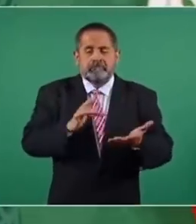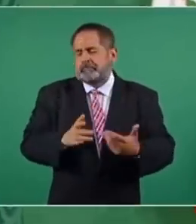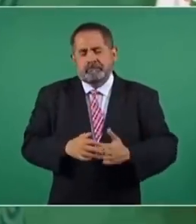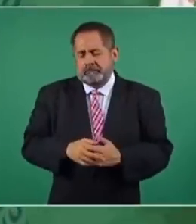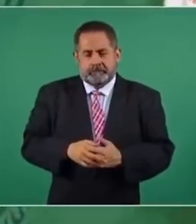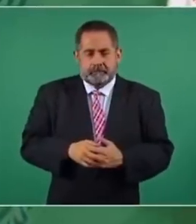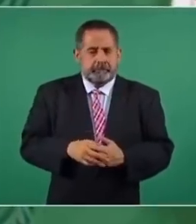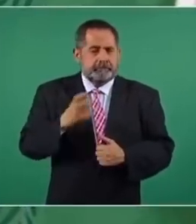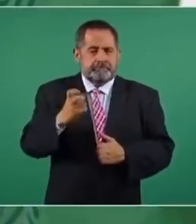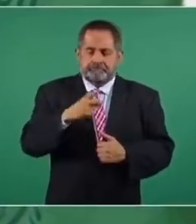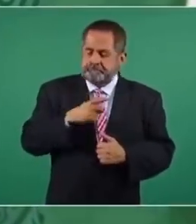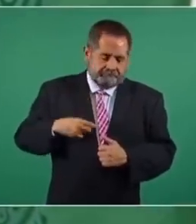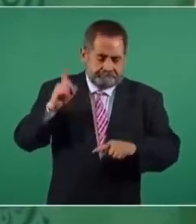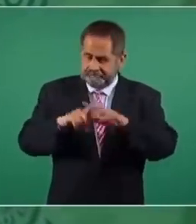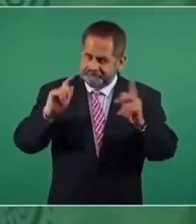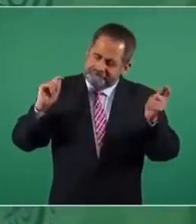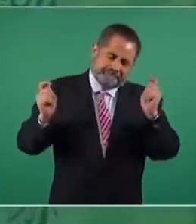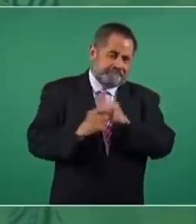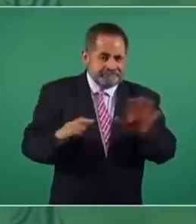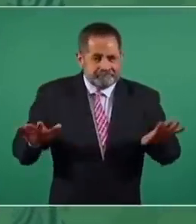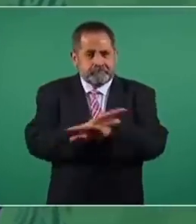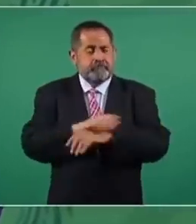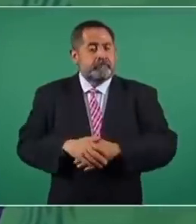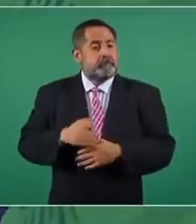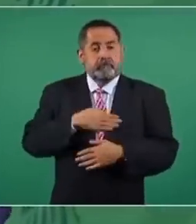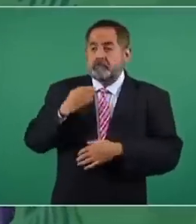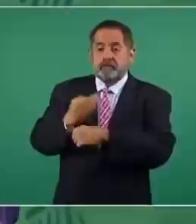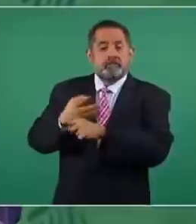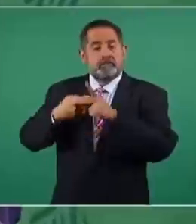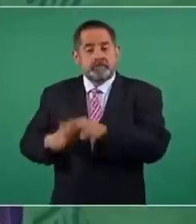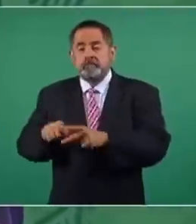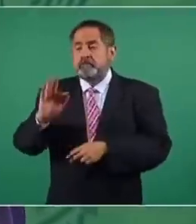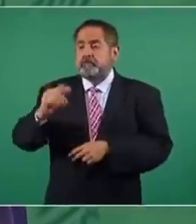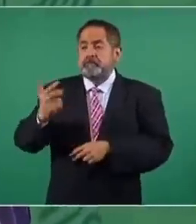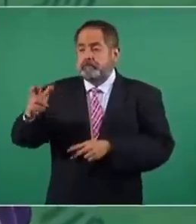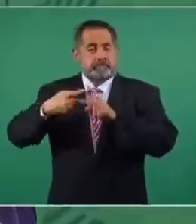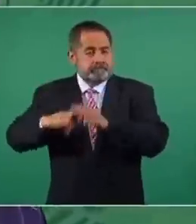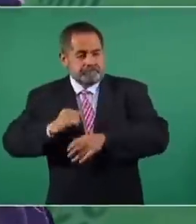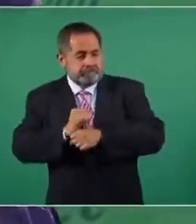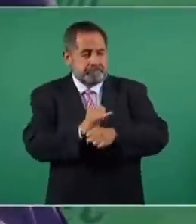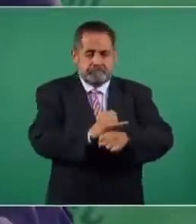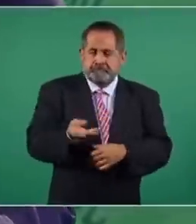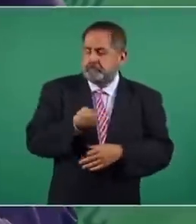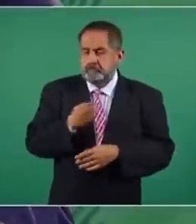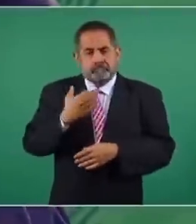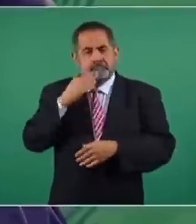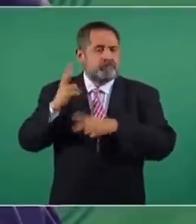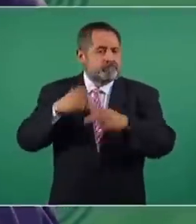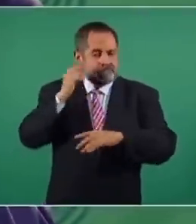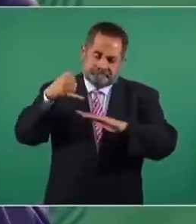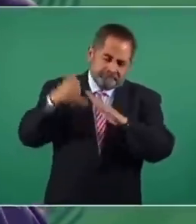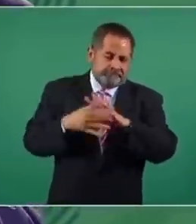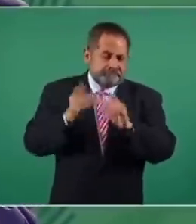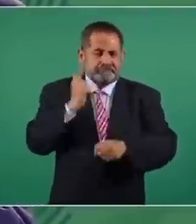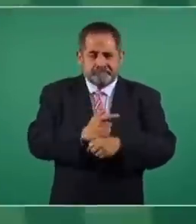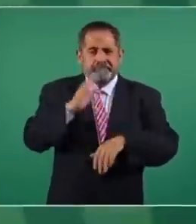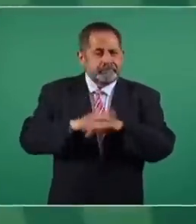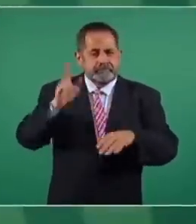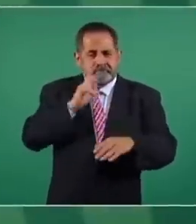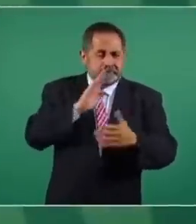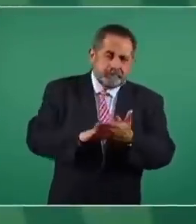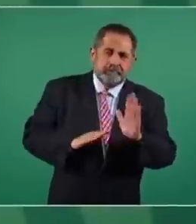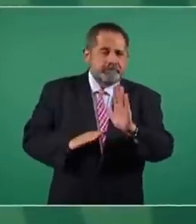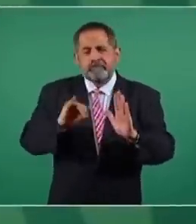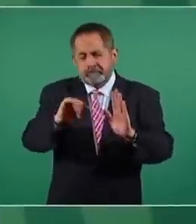Entonces, tenemos que cambiar. Qué bien que la Fiscalía ha iniciado una investigación, que se profundice, que se presenten más